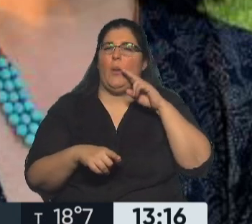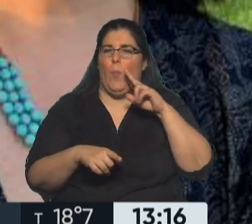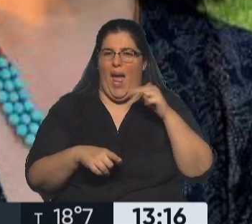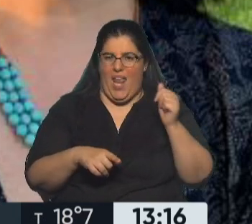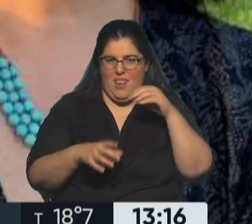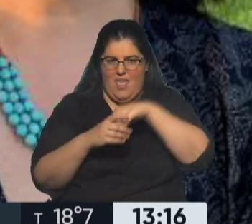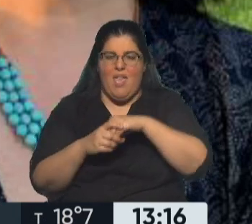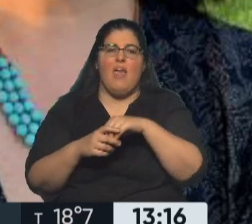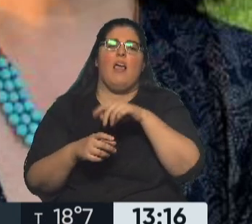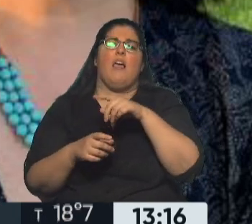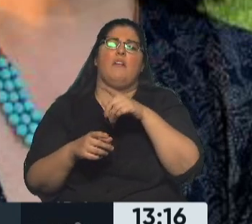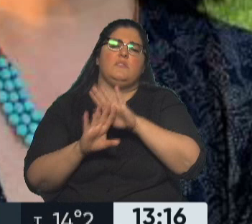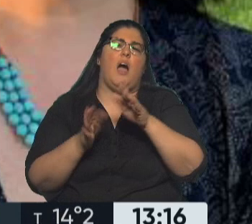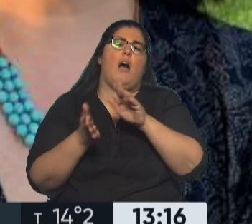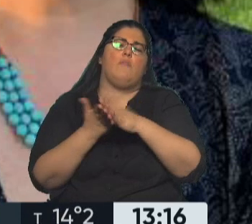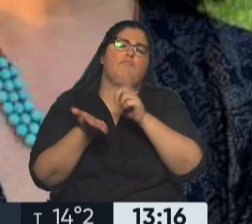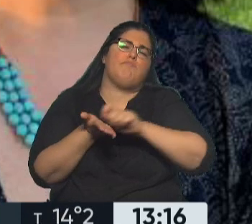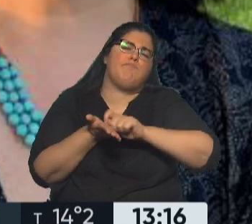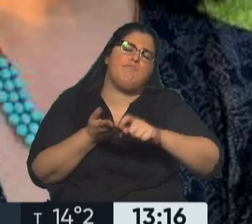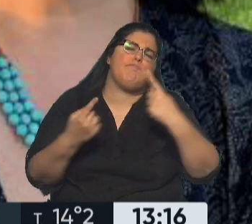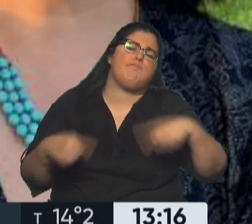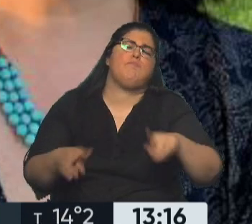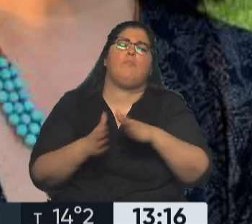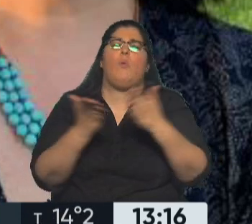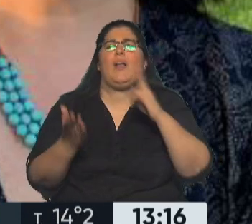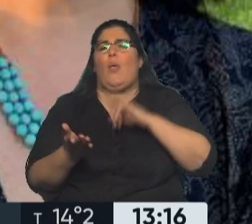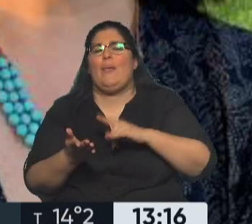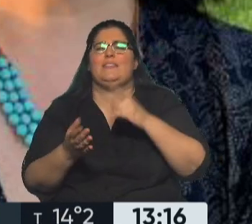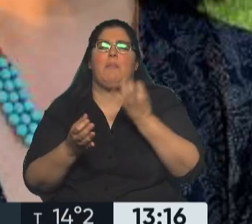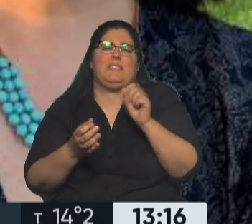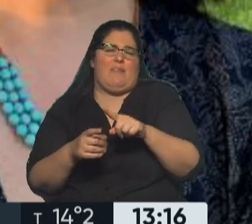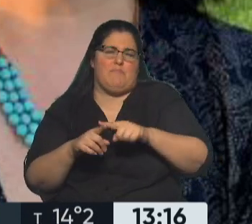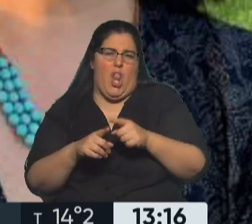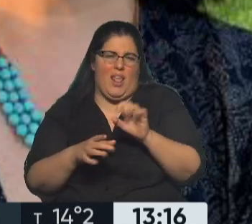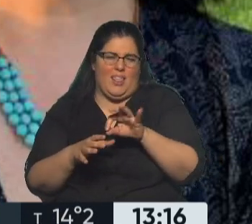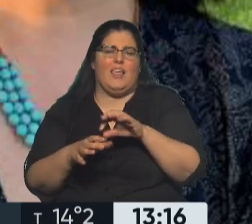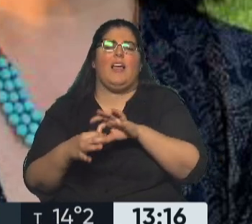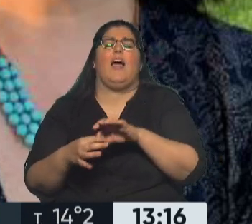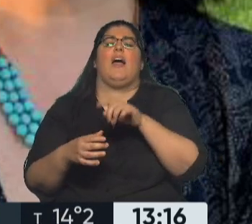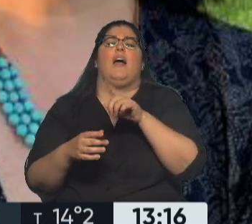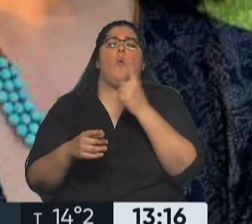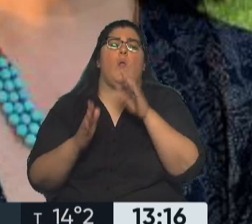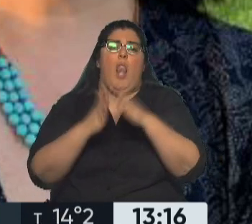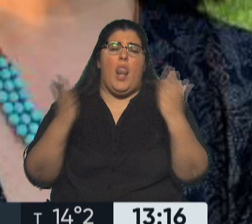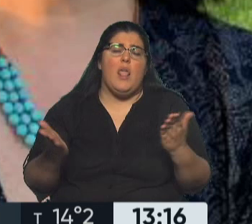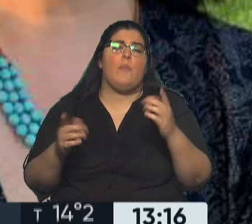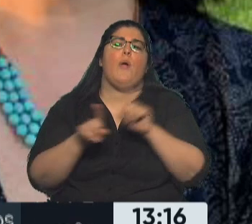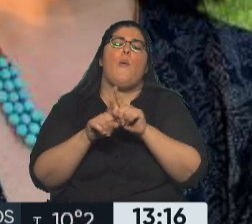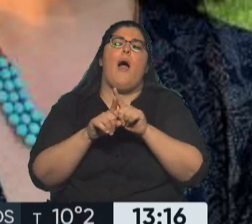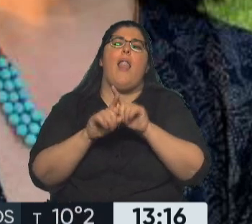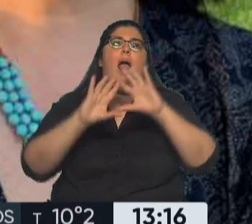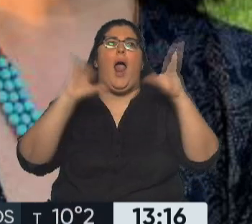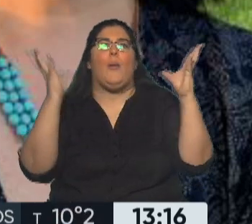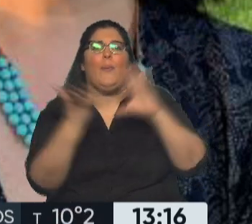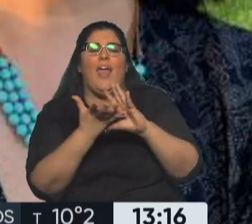escrito numerosos capítulos en libros y artículos de revistas especializadas y el libro Redes Ambientales y Nucleares en el